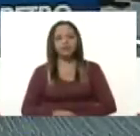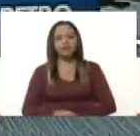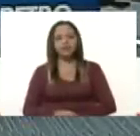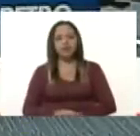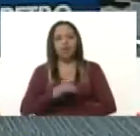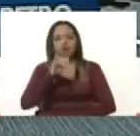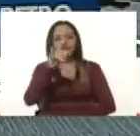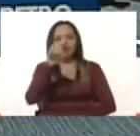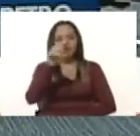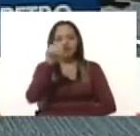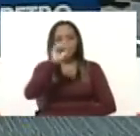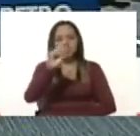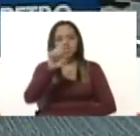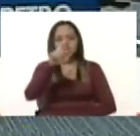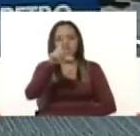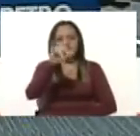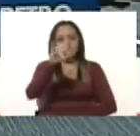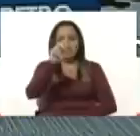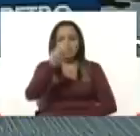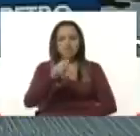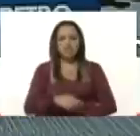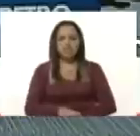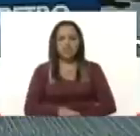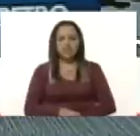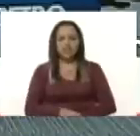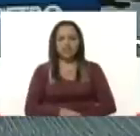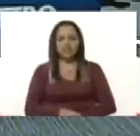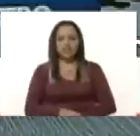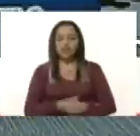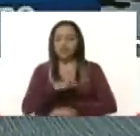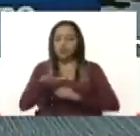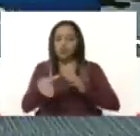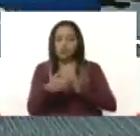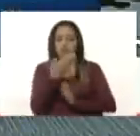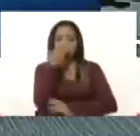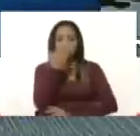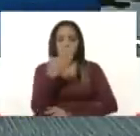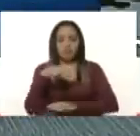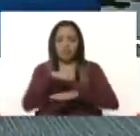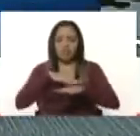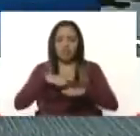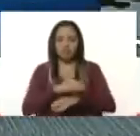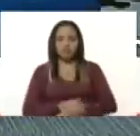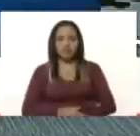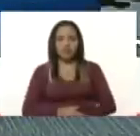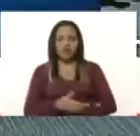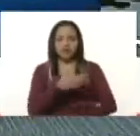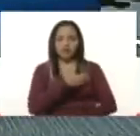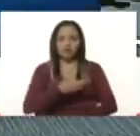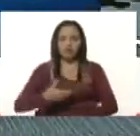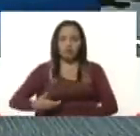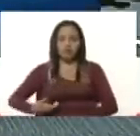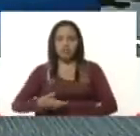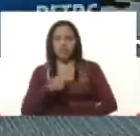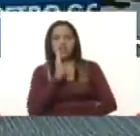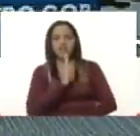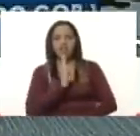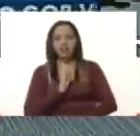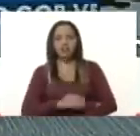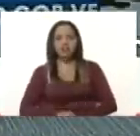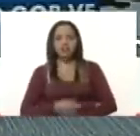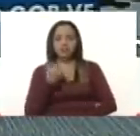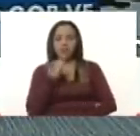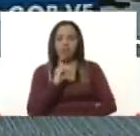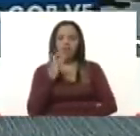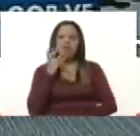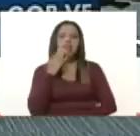Yoselit, que está al frente del Petro, todos los ministros, ministras, presidente de instituciones, de banco. Tomemos ejemplo